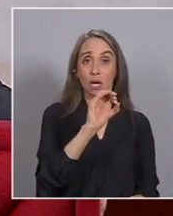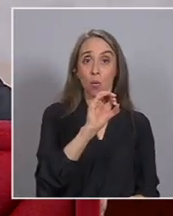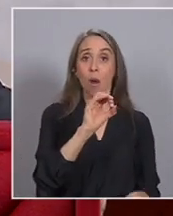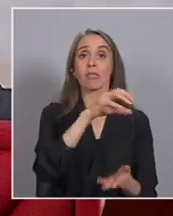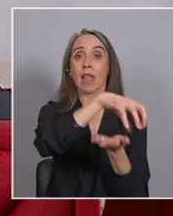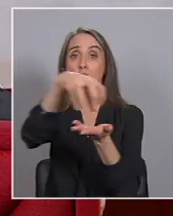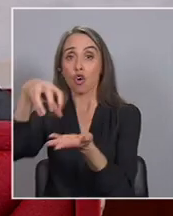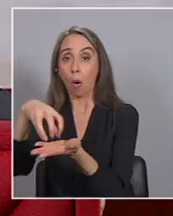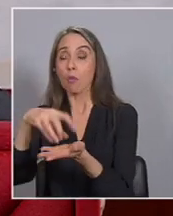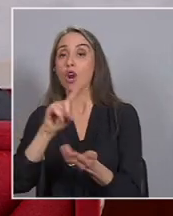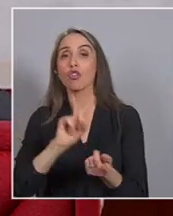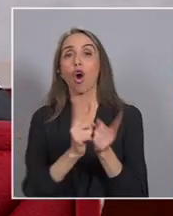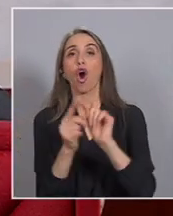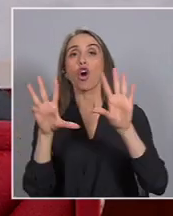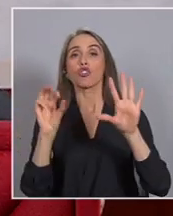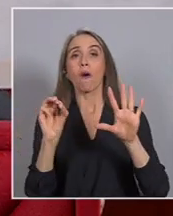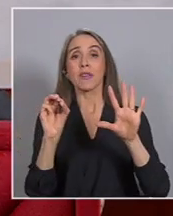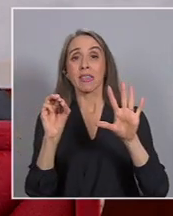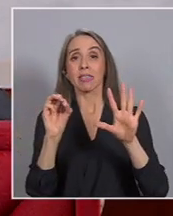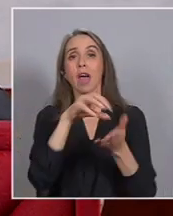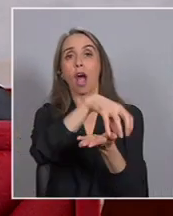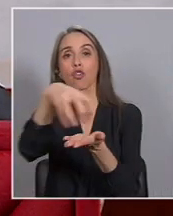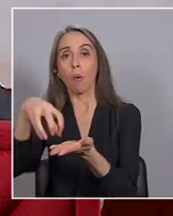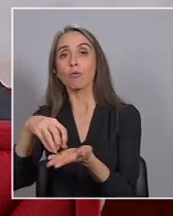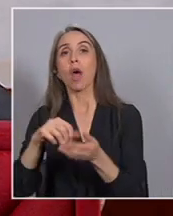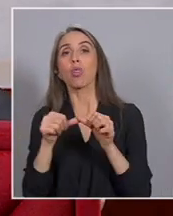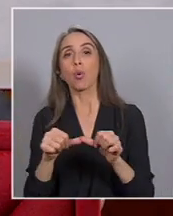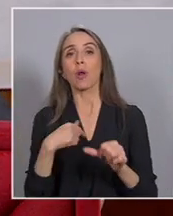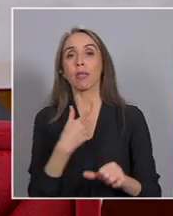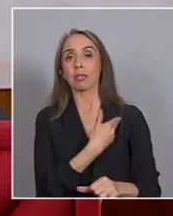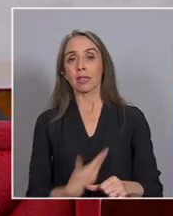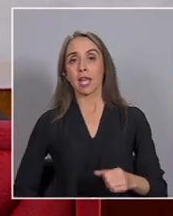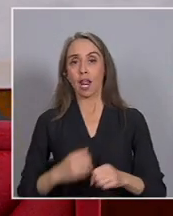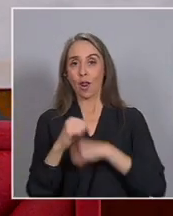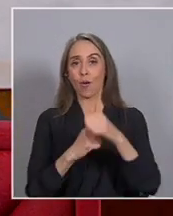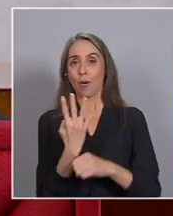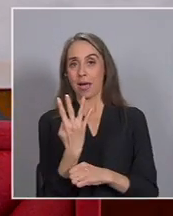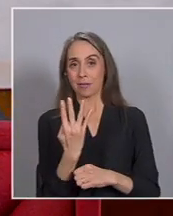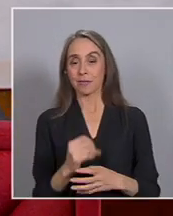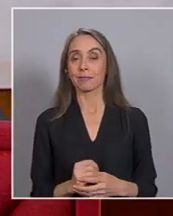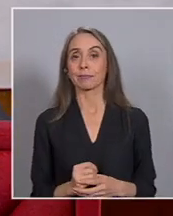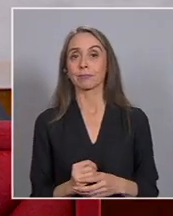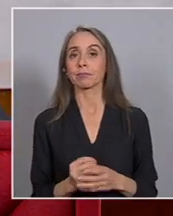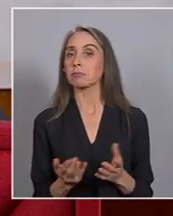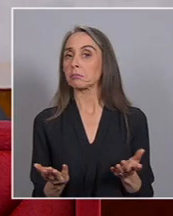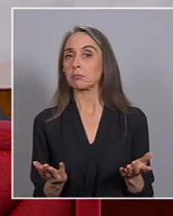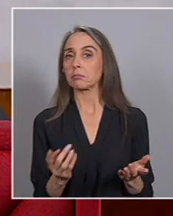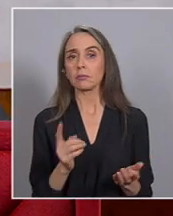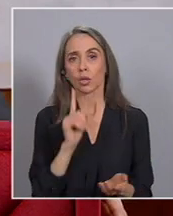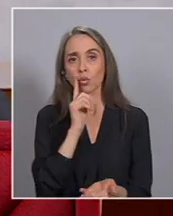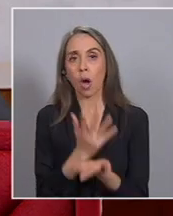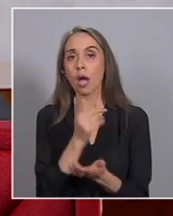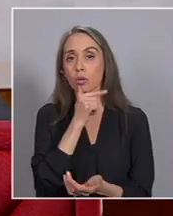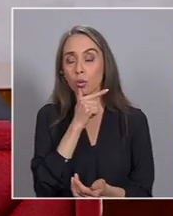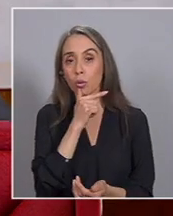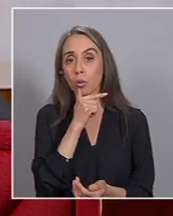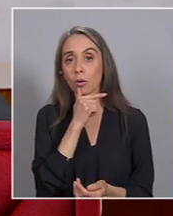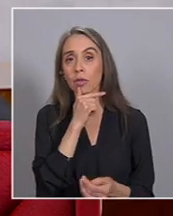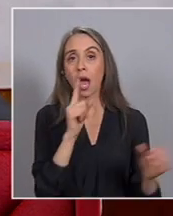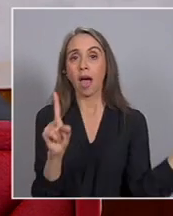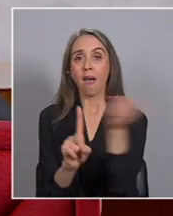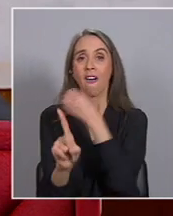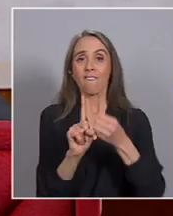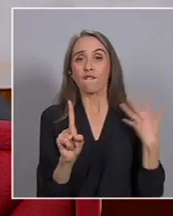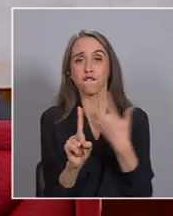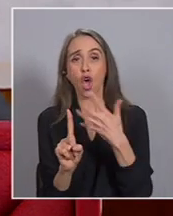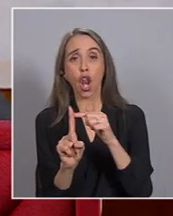comunas durante nuestro gobierno. Ahora, ya no cabe duda que la violencia contra las mujeres es